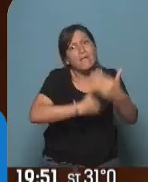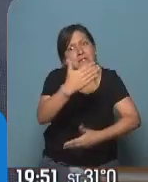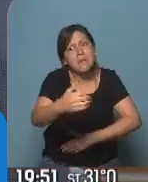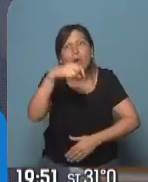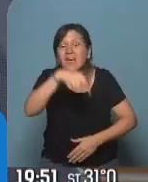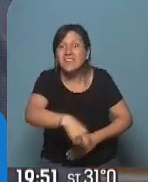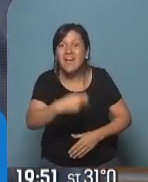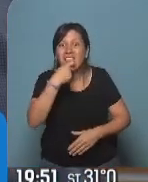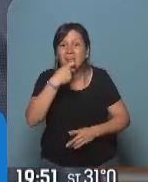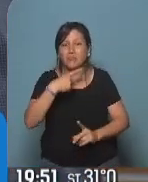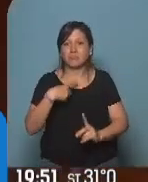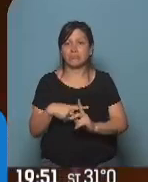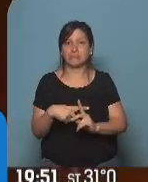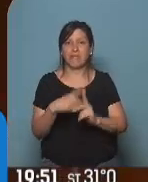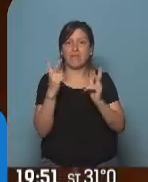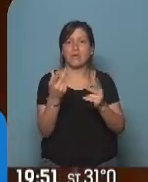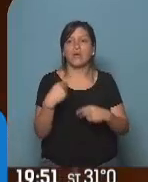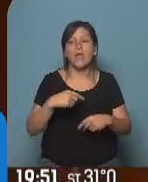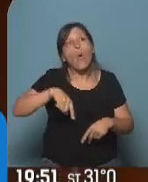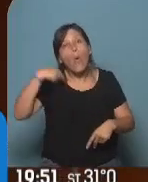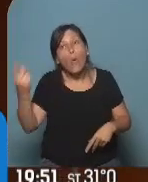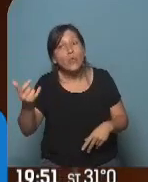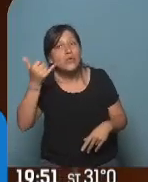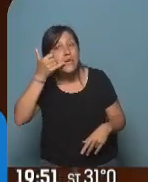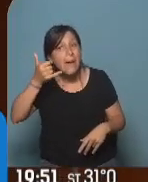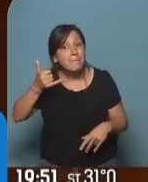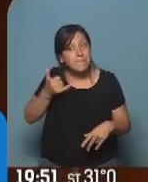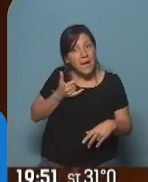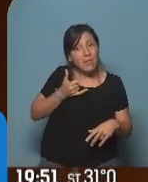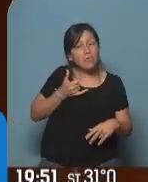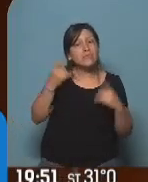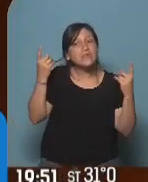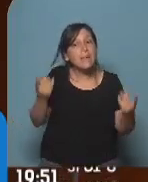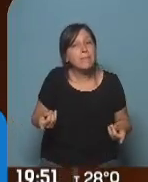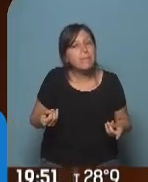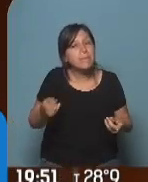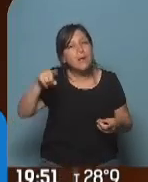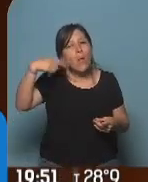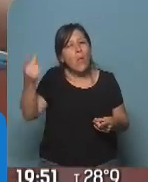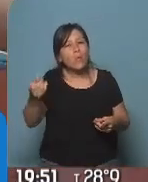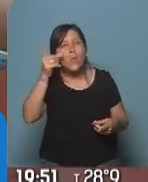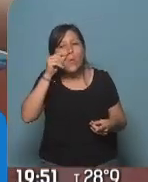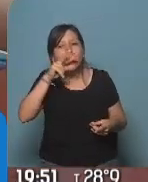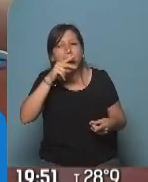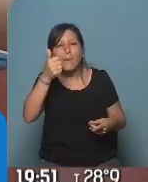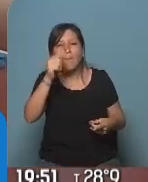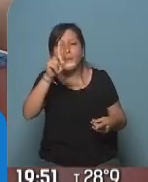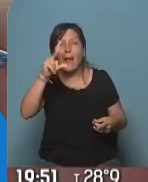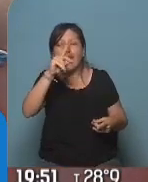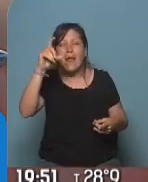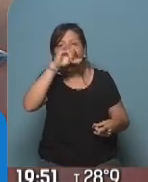porque aparte se sumó un llamado que recibieron de valdés diciendo que había más que